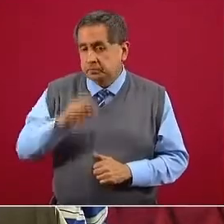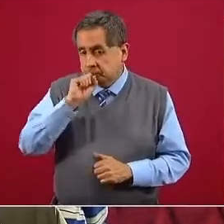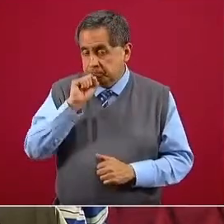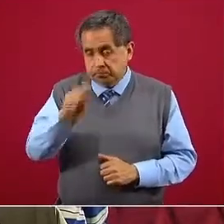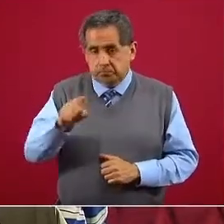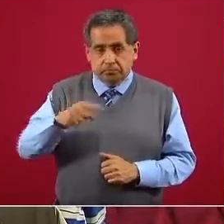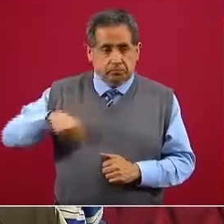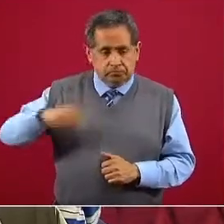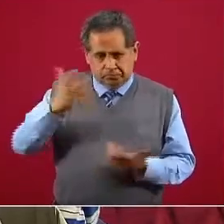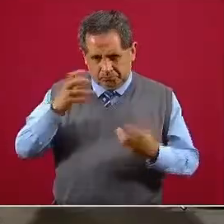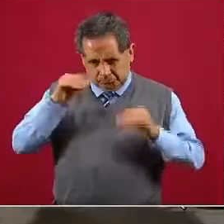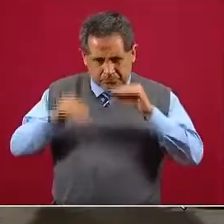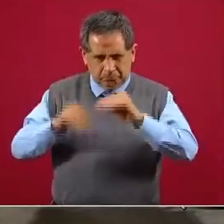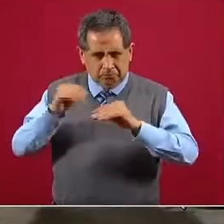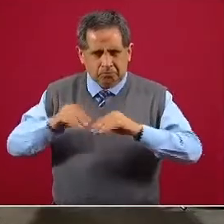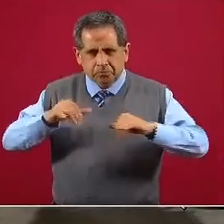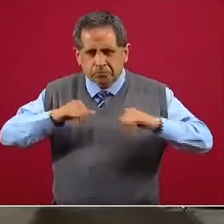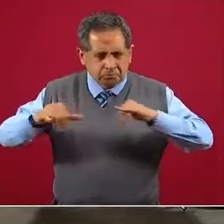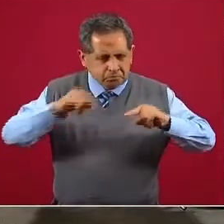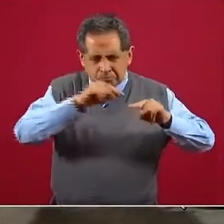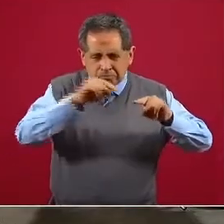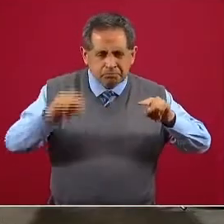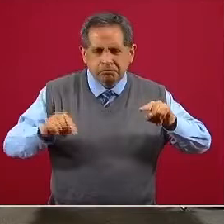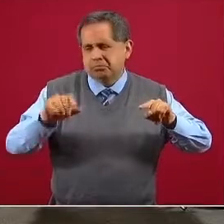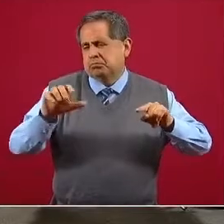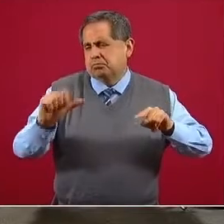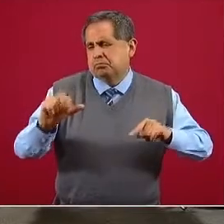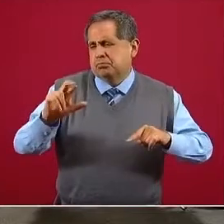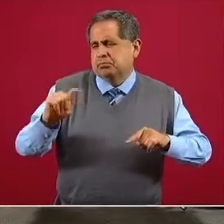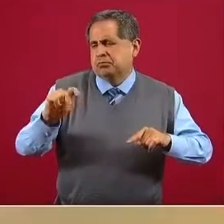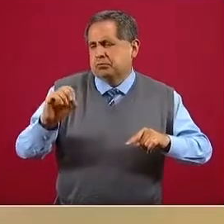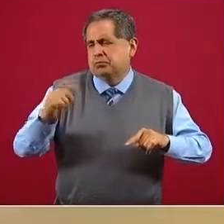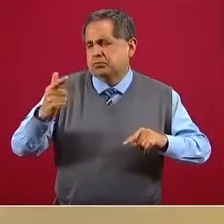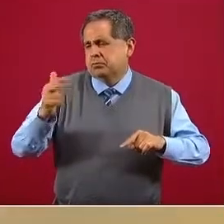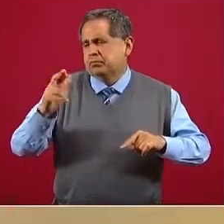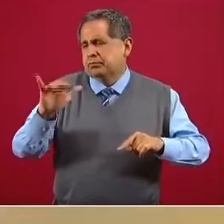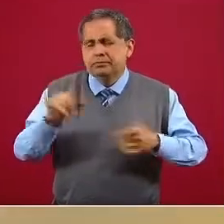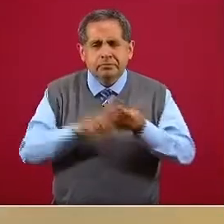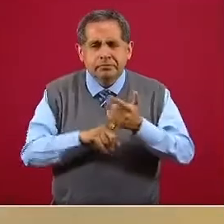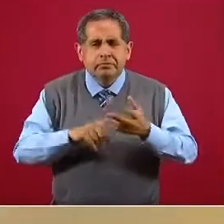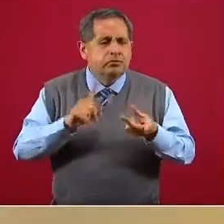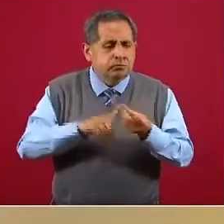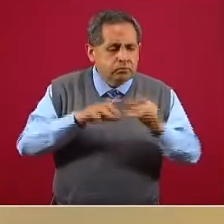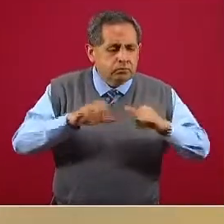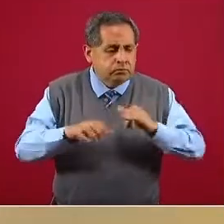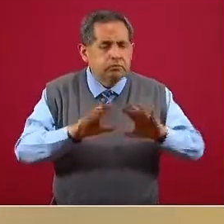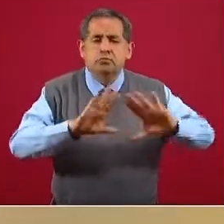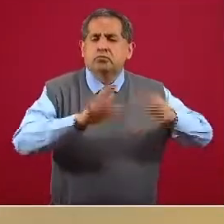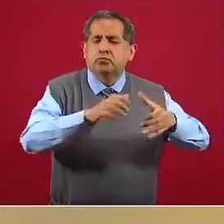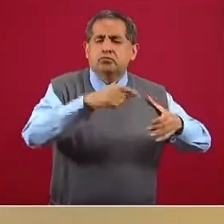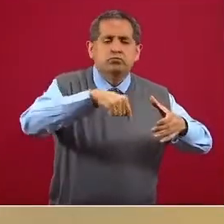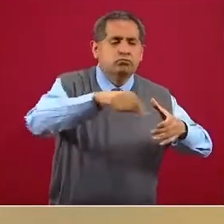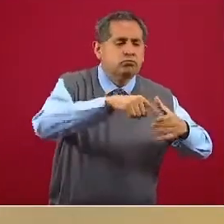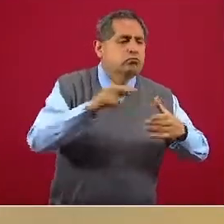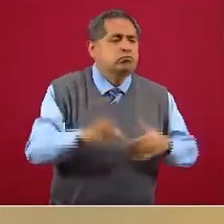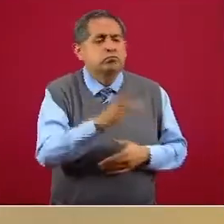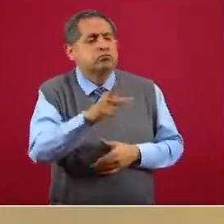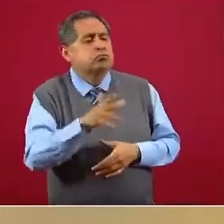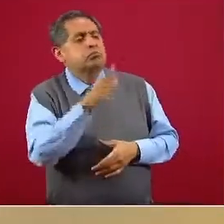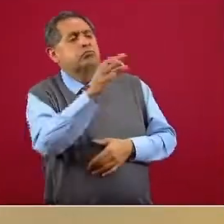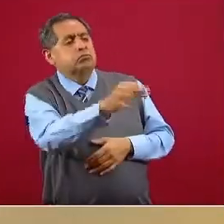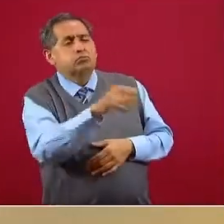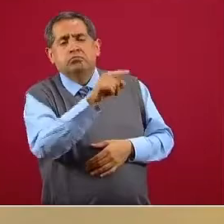También hemos desarrollado la cartografía. ¿Qué es la cartografía? Hacemos los croquis y los mapas de comunidades